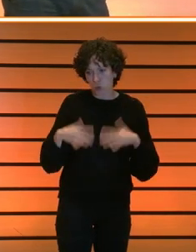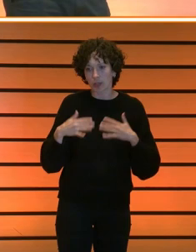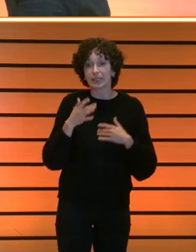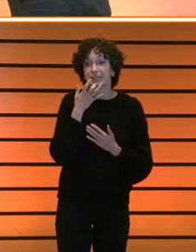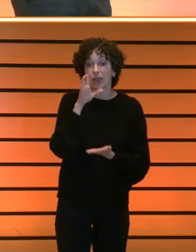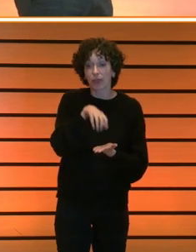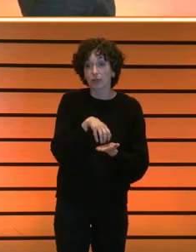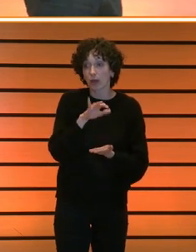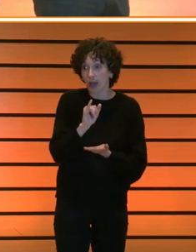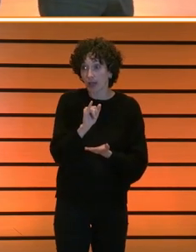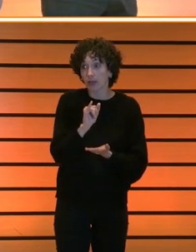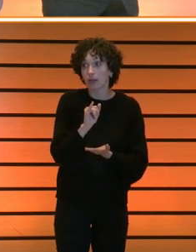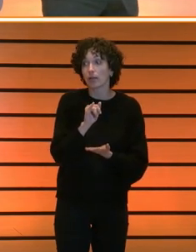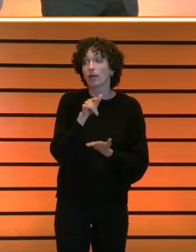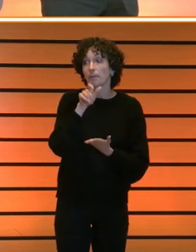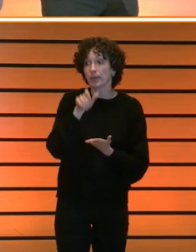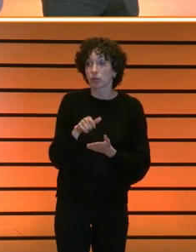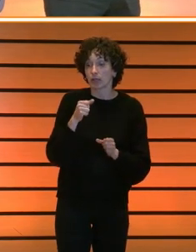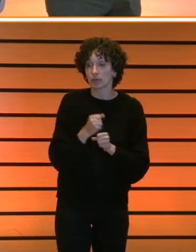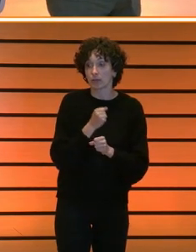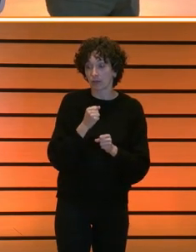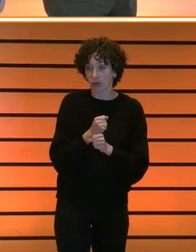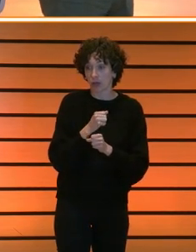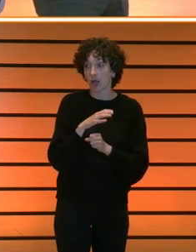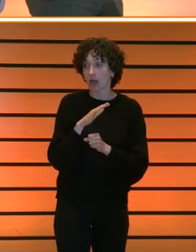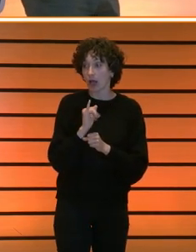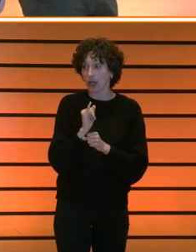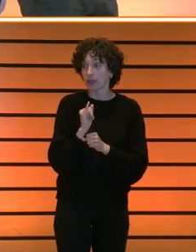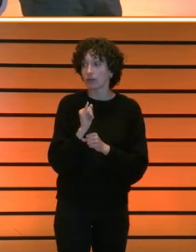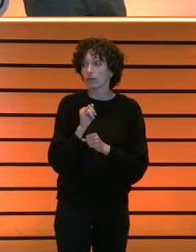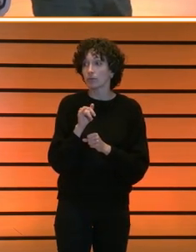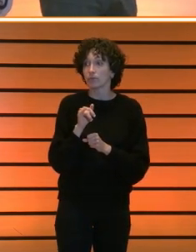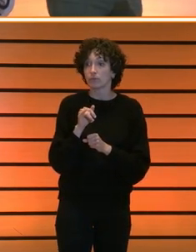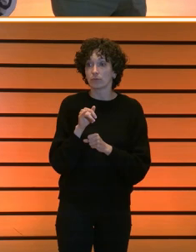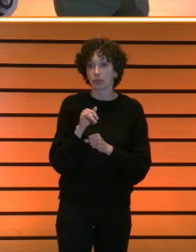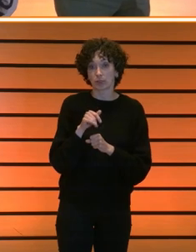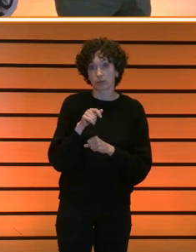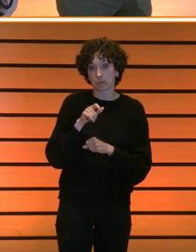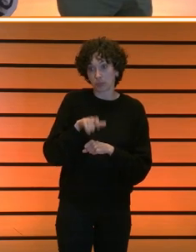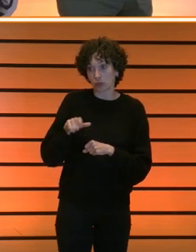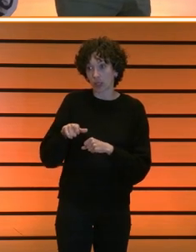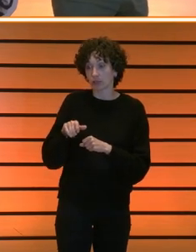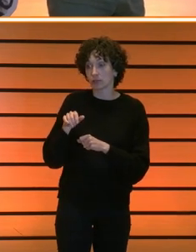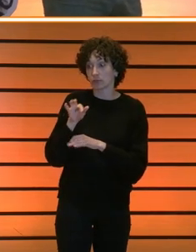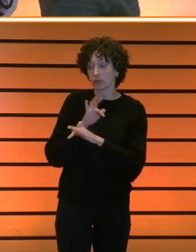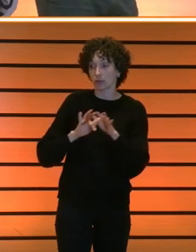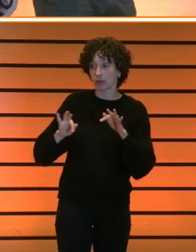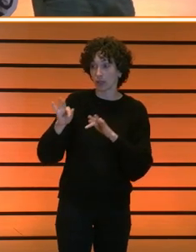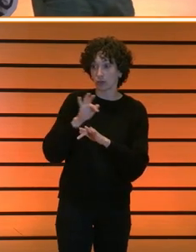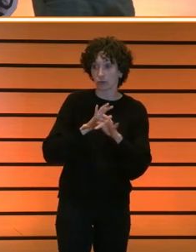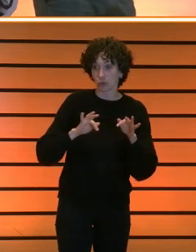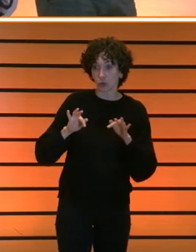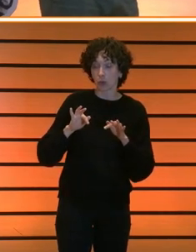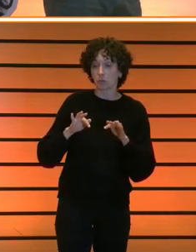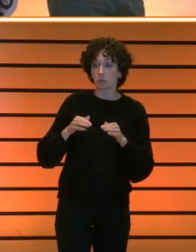centro y se te pone de baja un trabajador Pues el del turno pues cubre pero si los apoyos se producen en